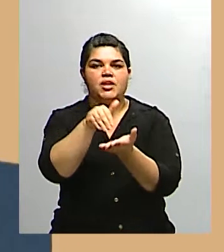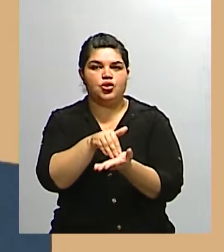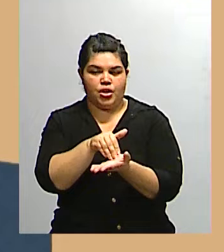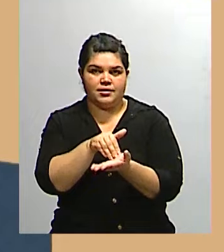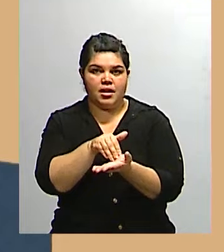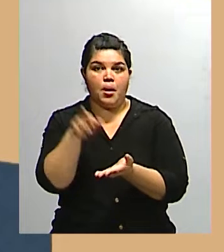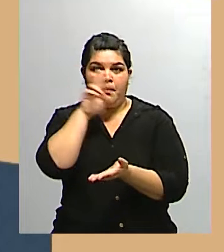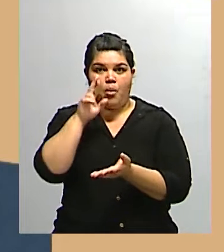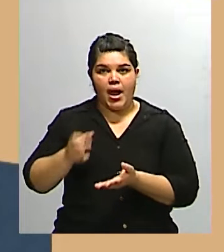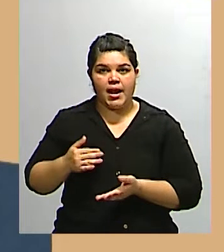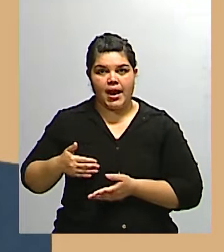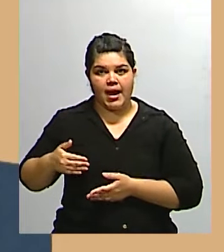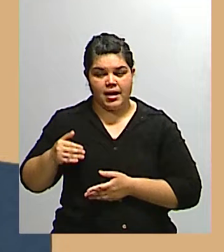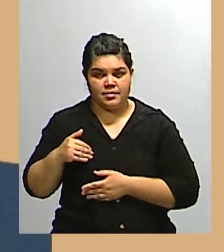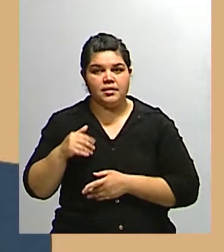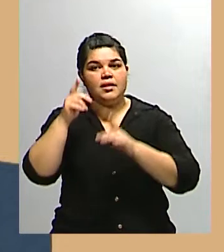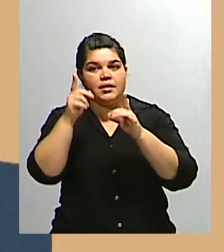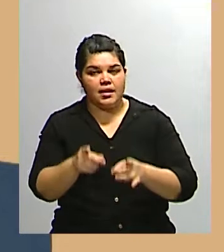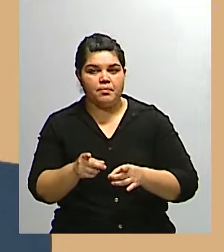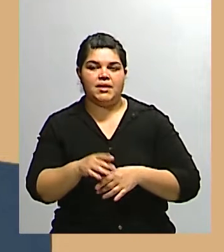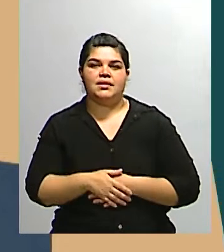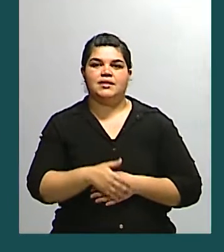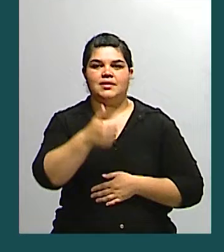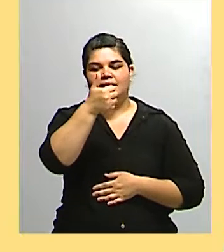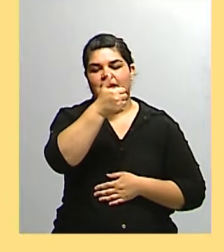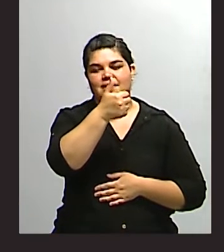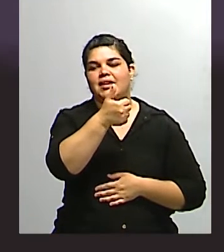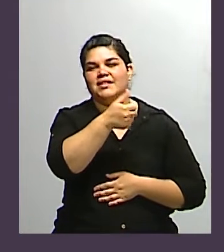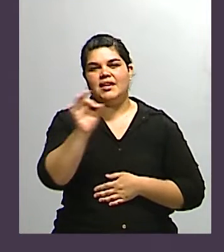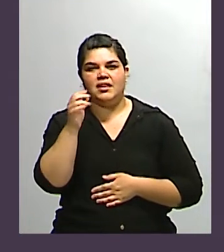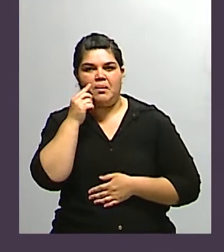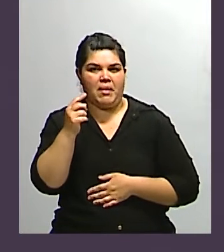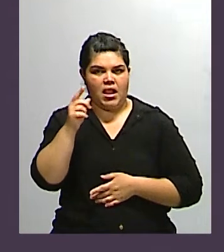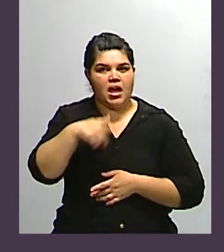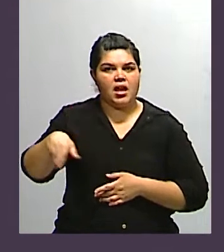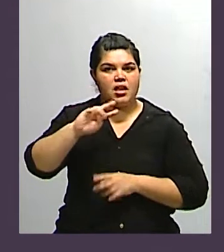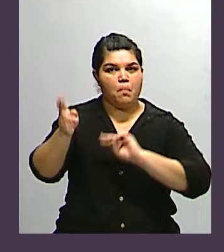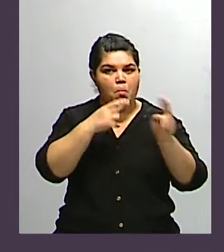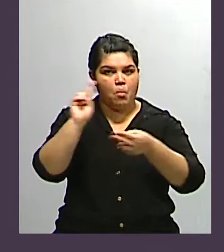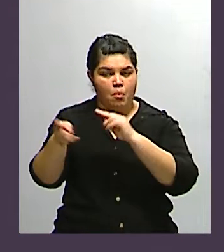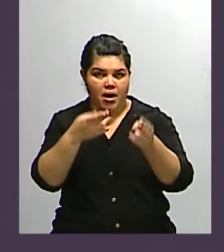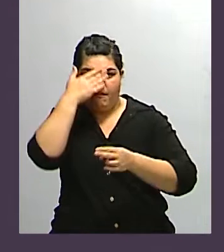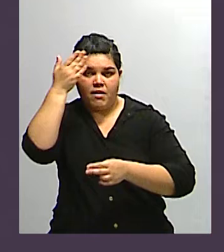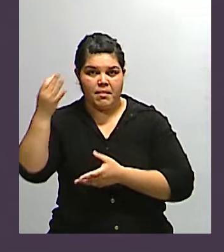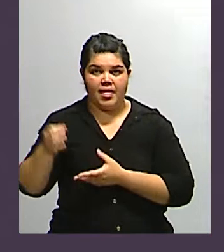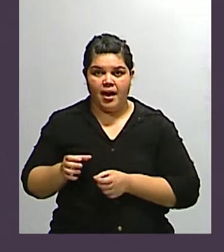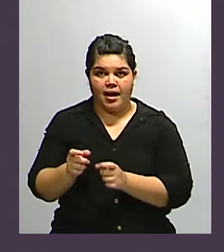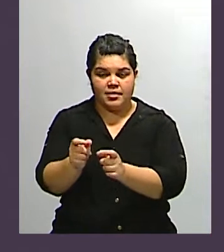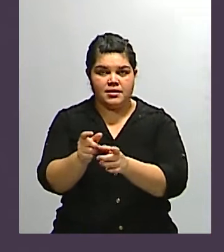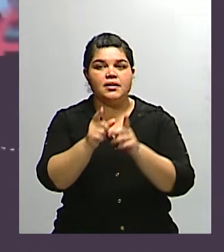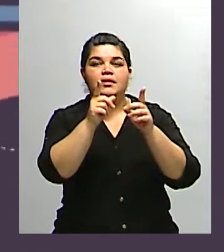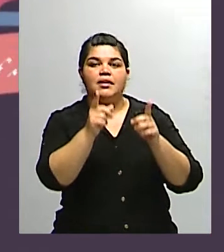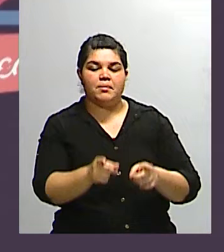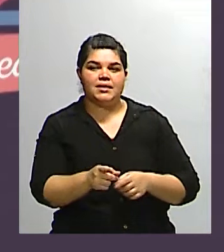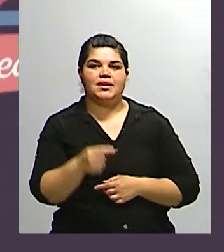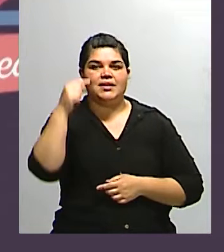y 685.000 fallecieron por la enfermedad. A fines del mismo año, 7,8 millones de mujeres a las